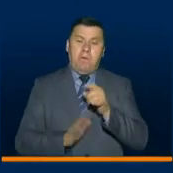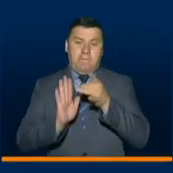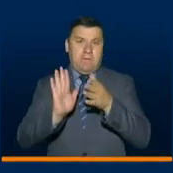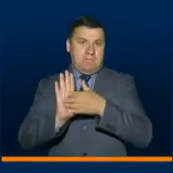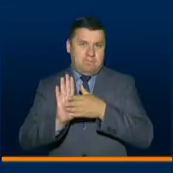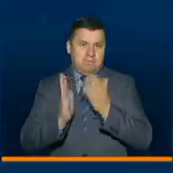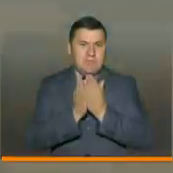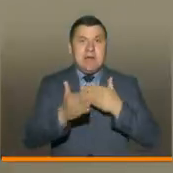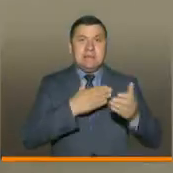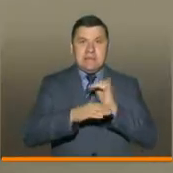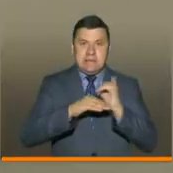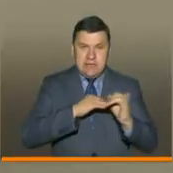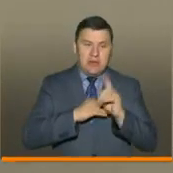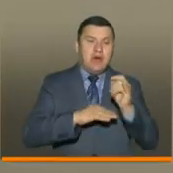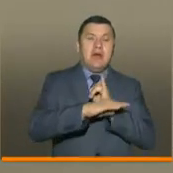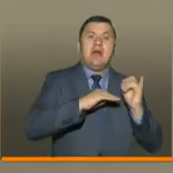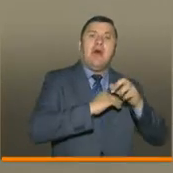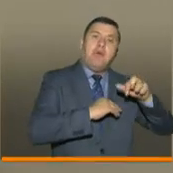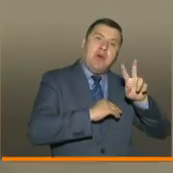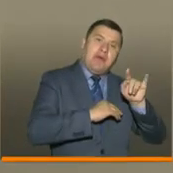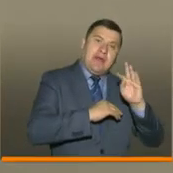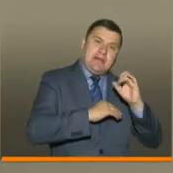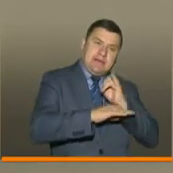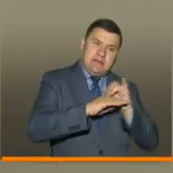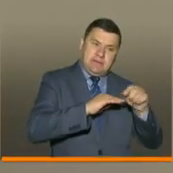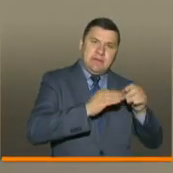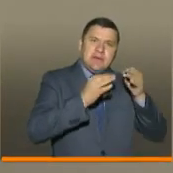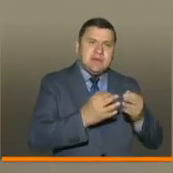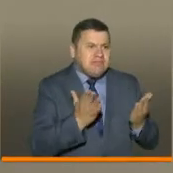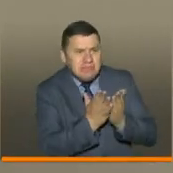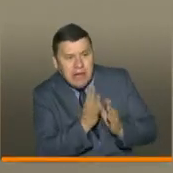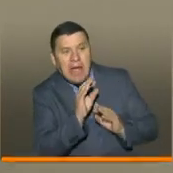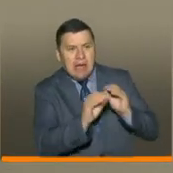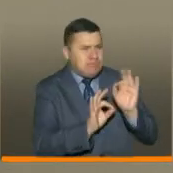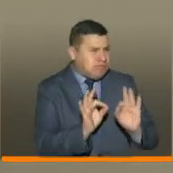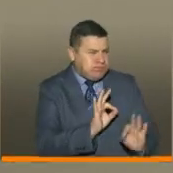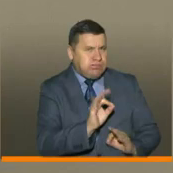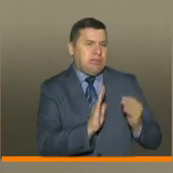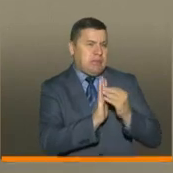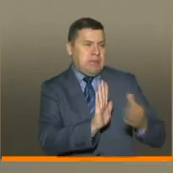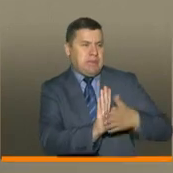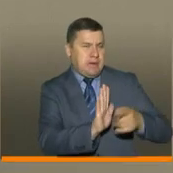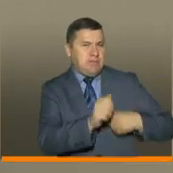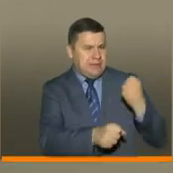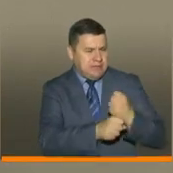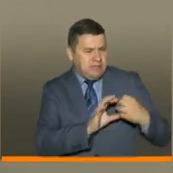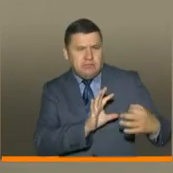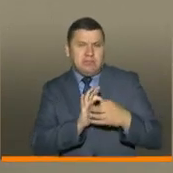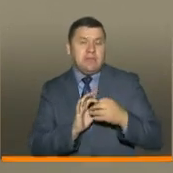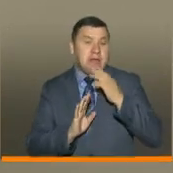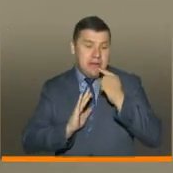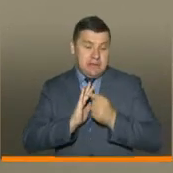calendario escolar para San Andrés, uno para Providencia, atendiendo las realidades y los tiempos, y sobre todo, trabajando muy fuertemente con la